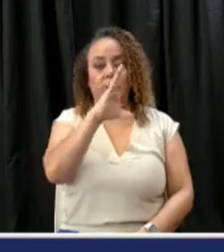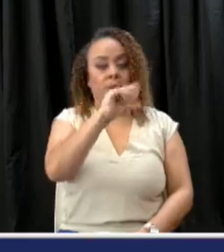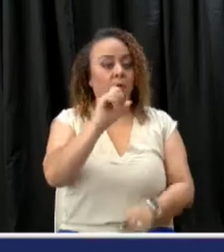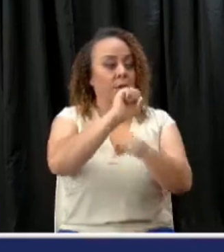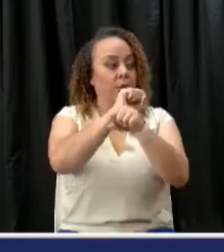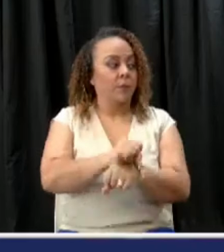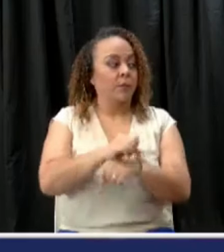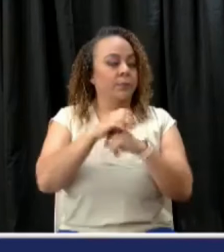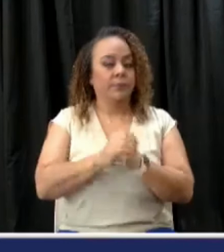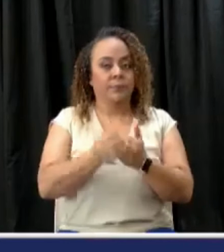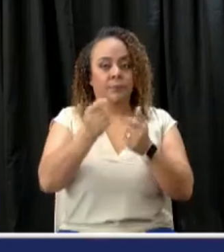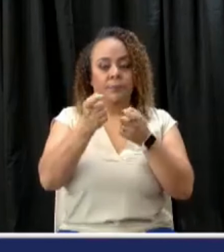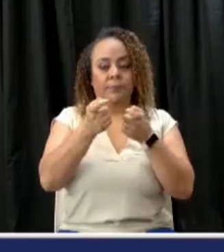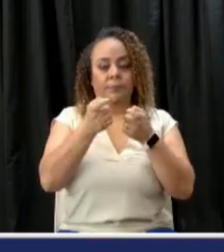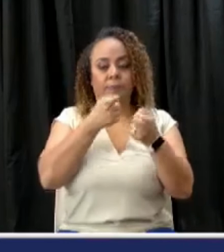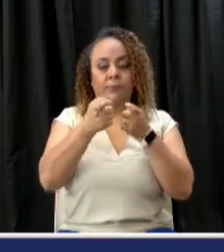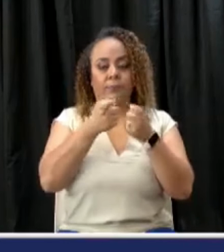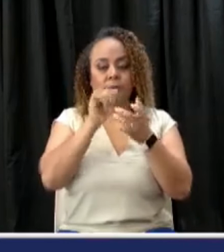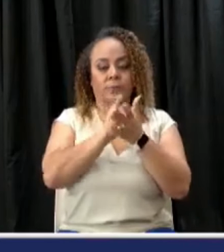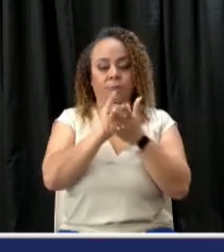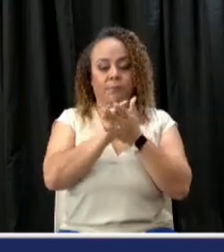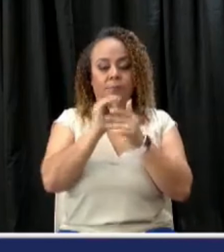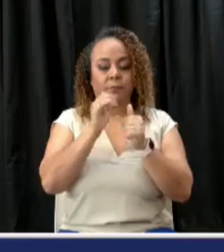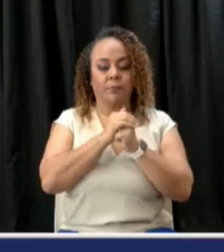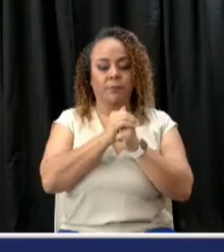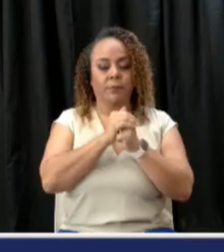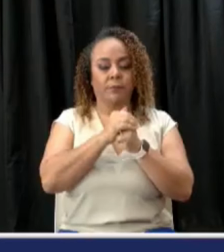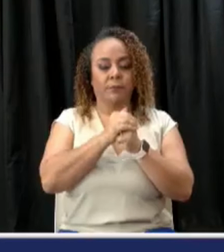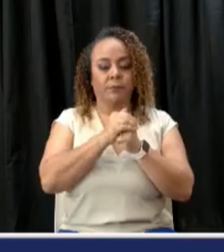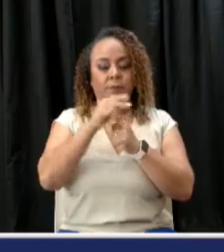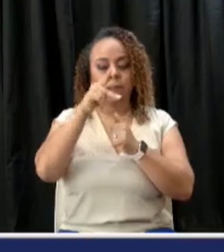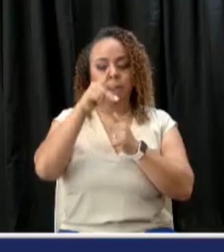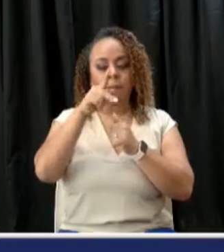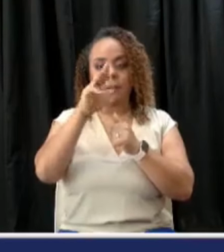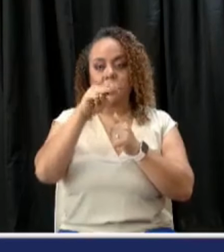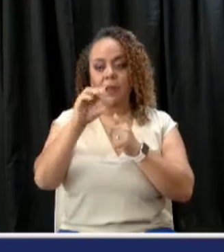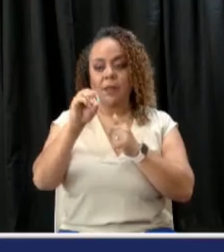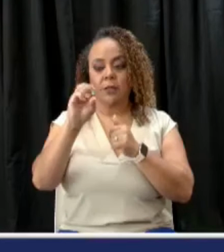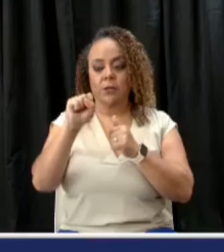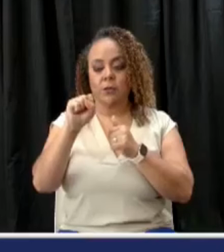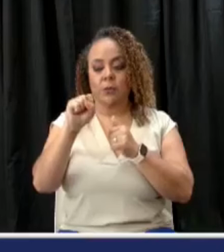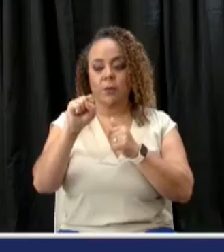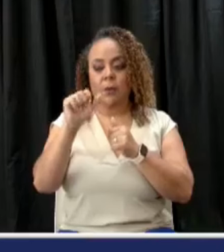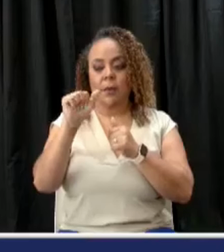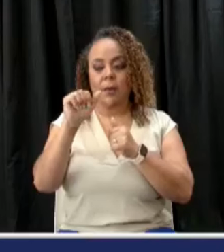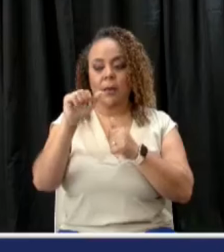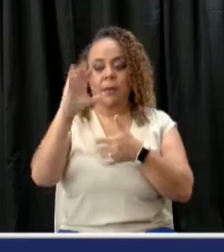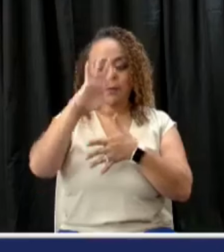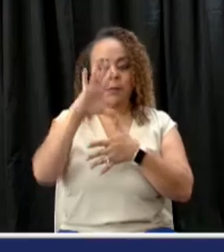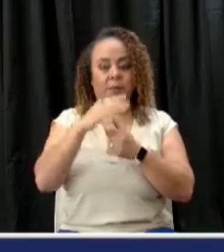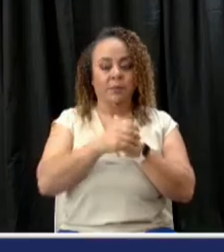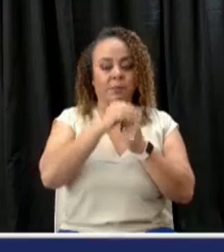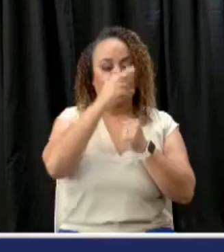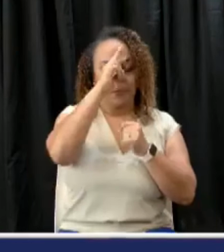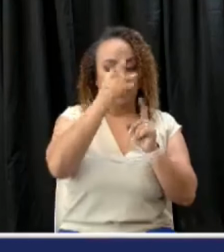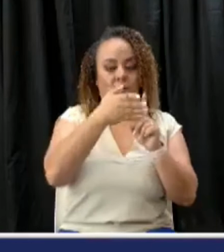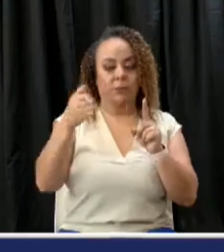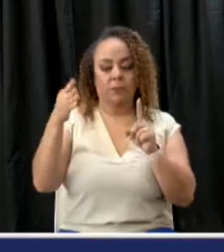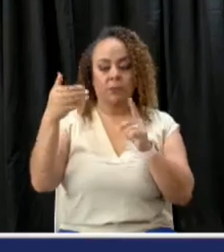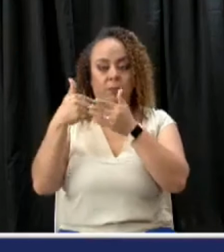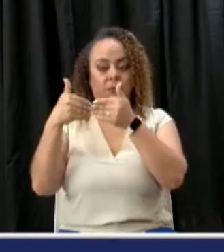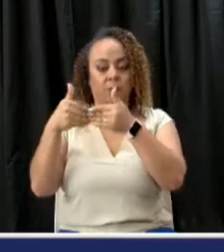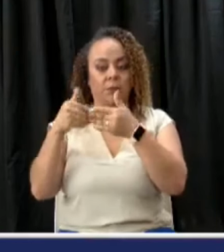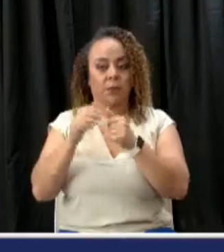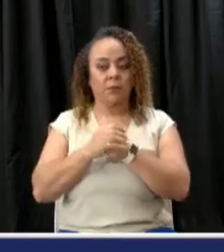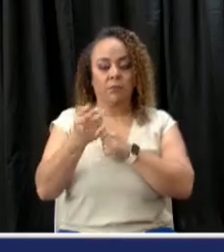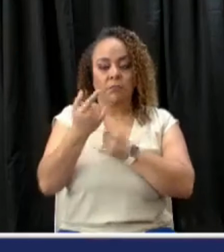maneja. En este caso estamos hablando de Mesoamérica, desde México hasta Panamá.